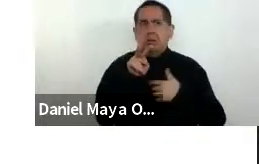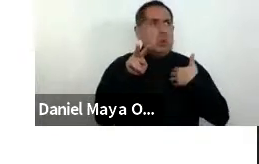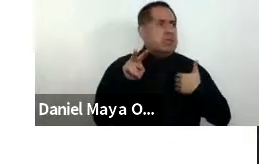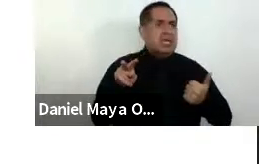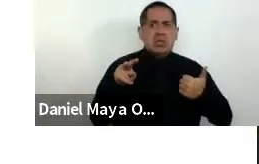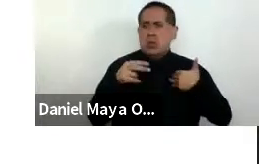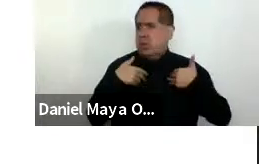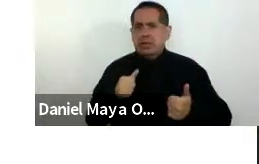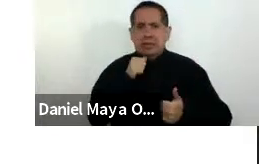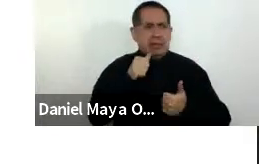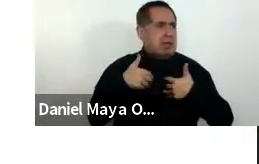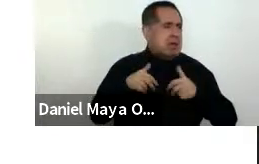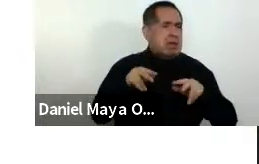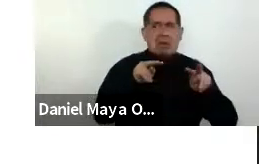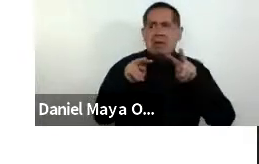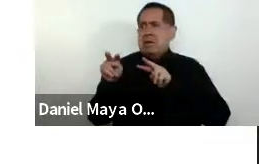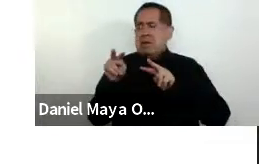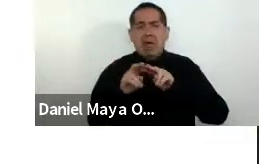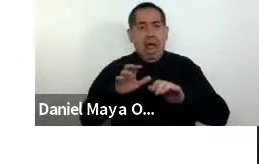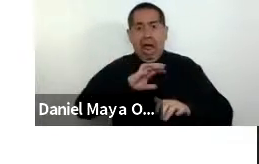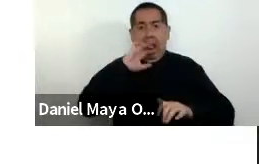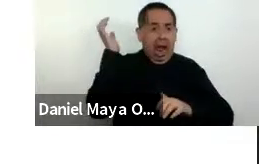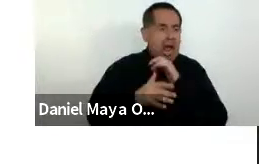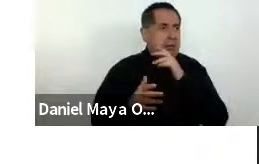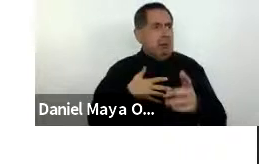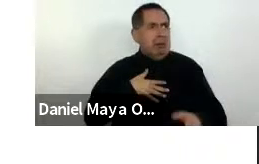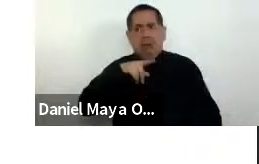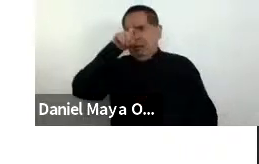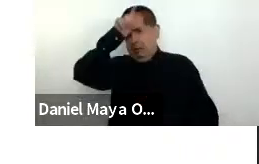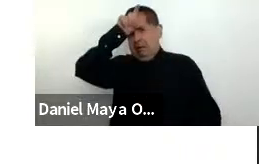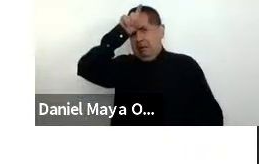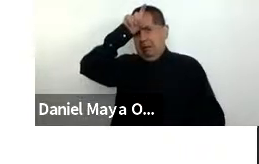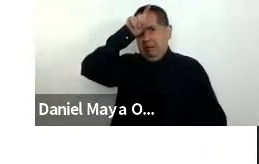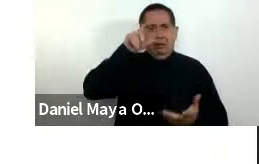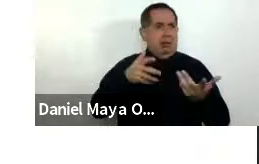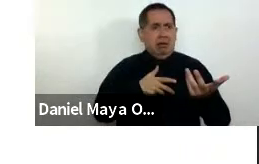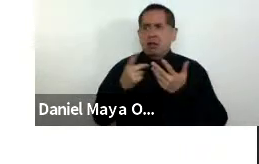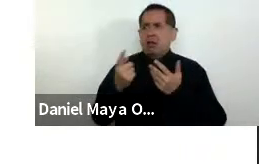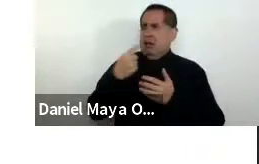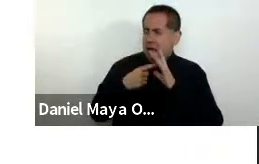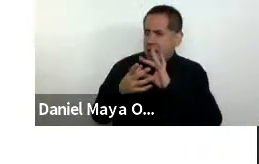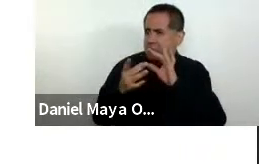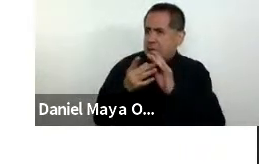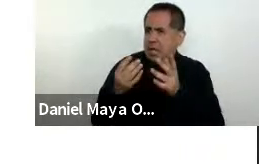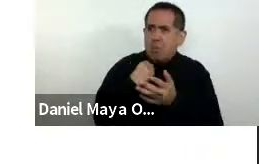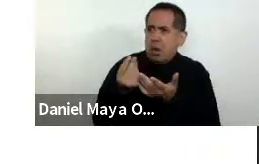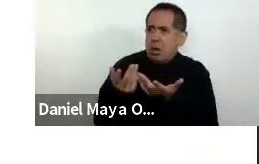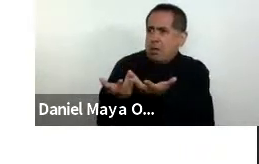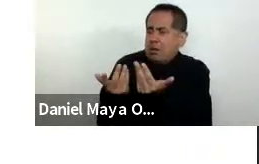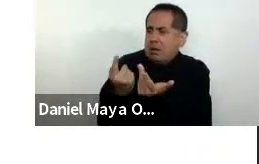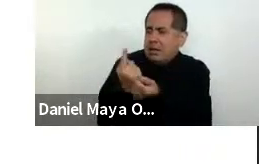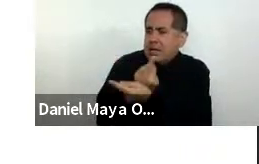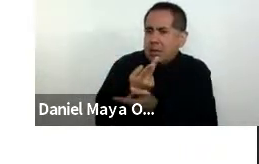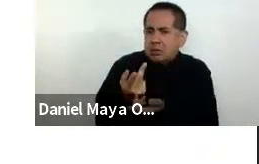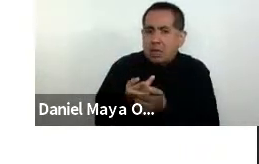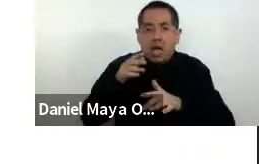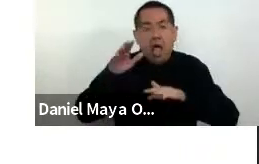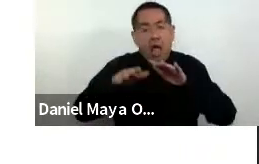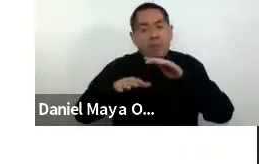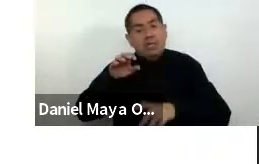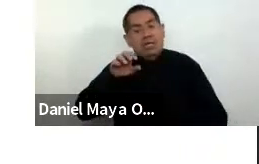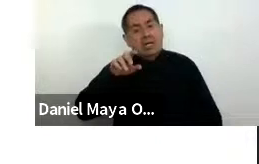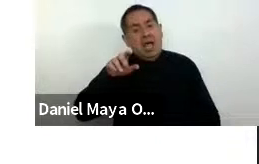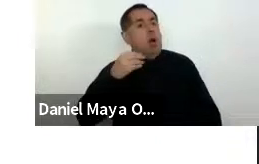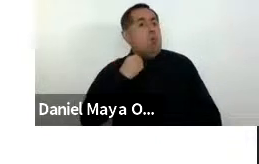lo que sucede, y terminando la diligencia o la audiencia salen y le piden una explicación al abogado. Dependerá la ética del